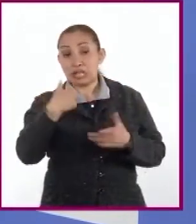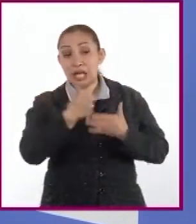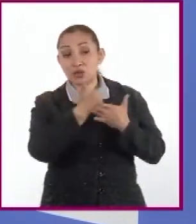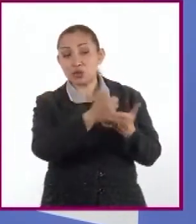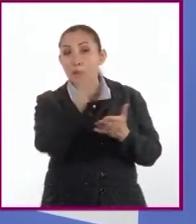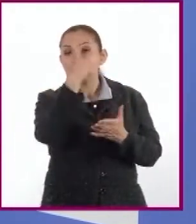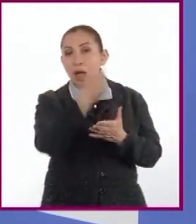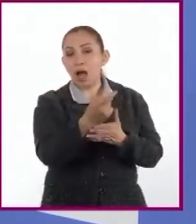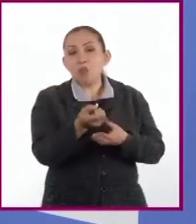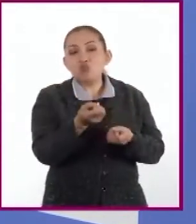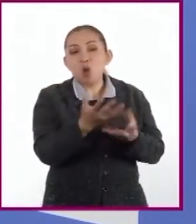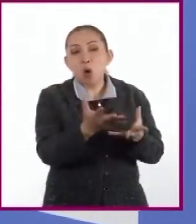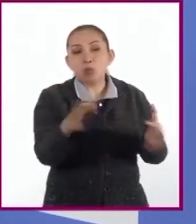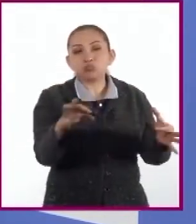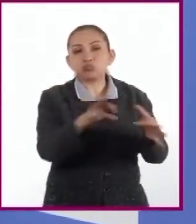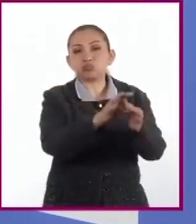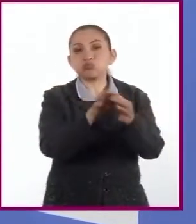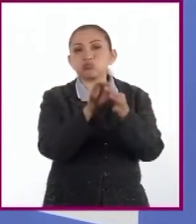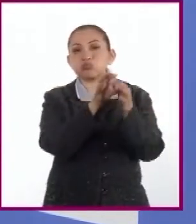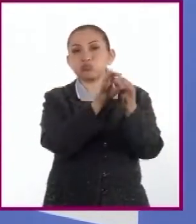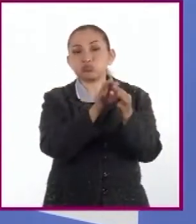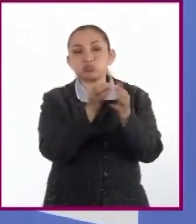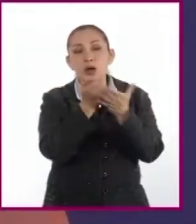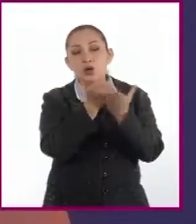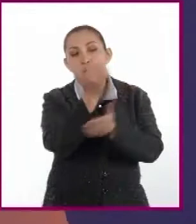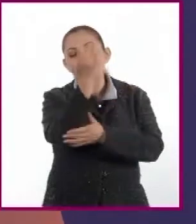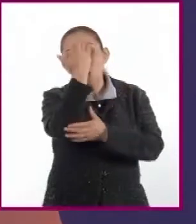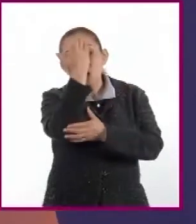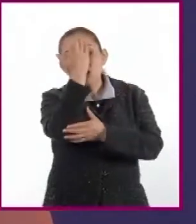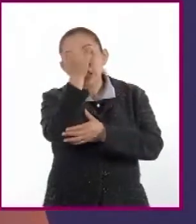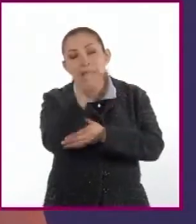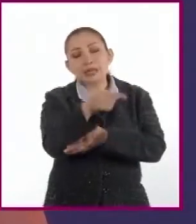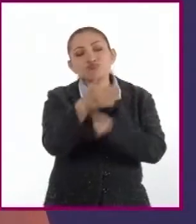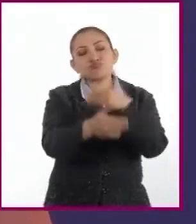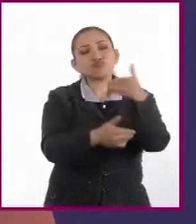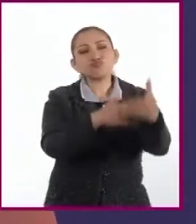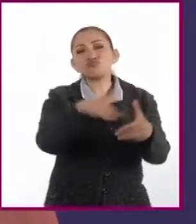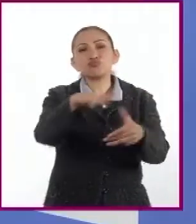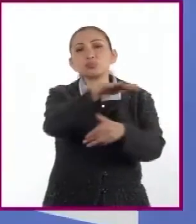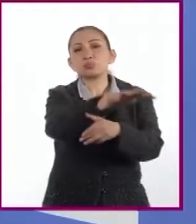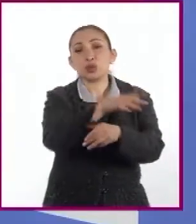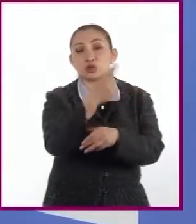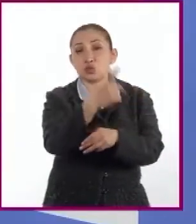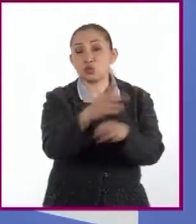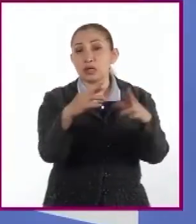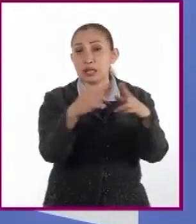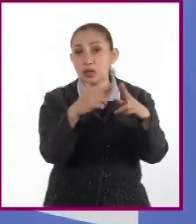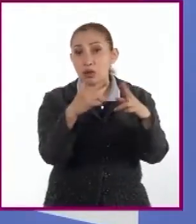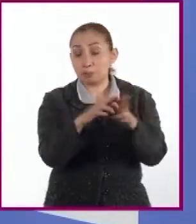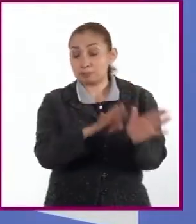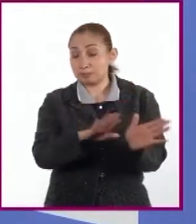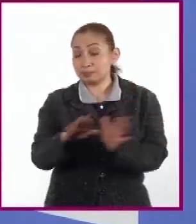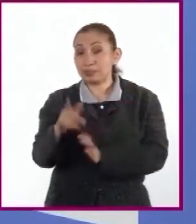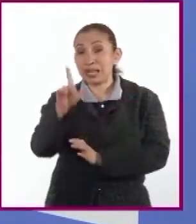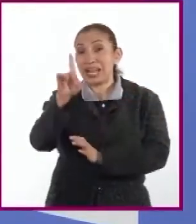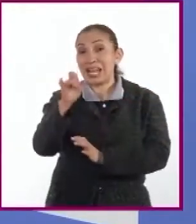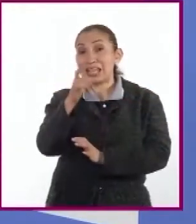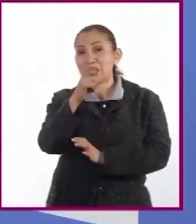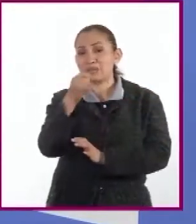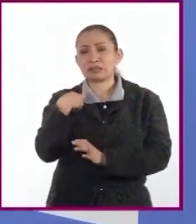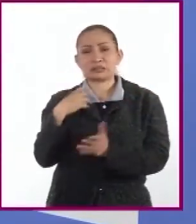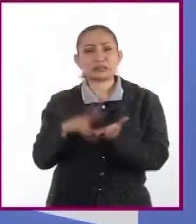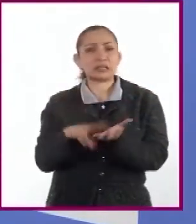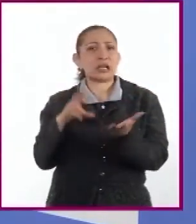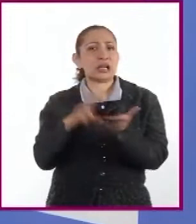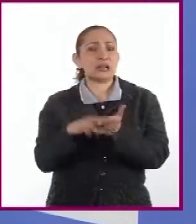como elementos de cohesión y permiten conocer el funcionamiento de sus cultos. Las leyendas tienen un